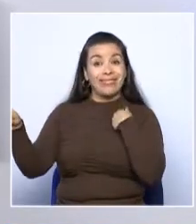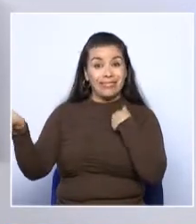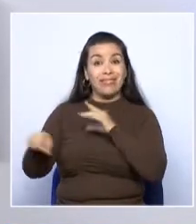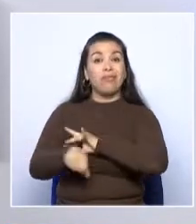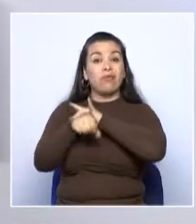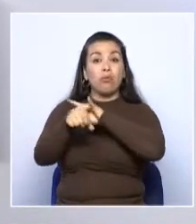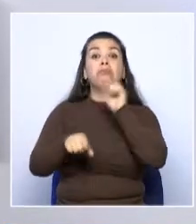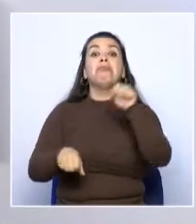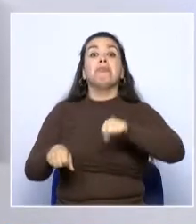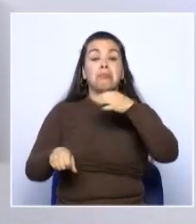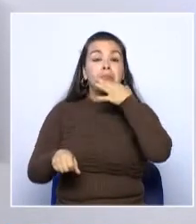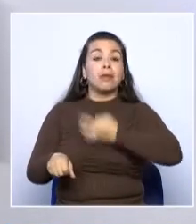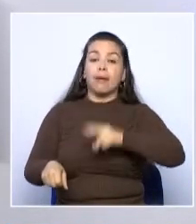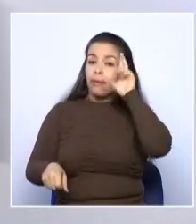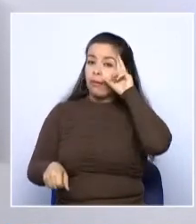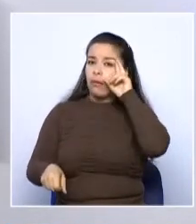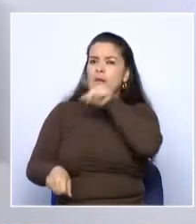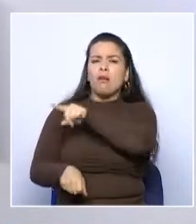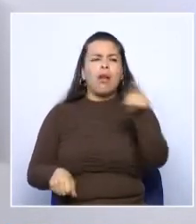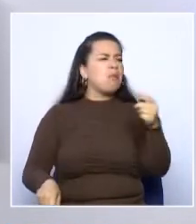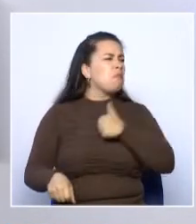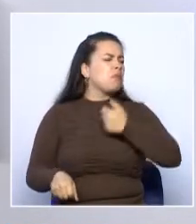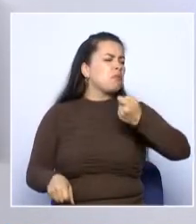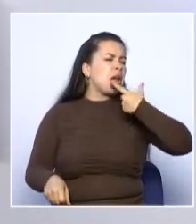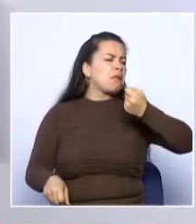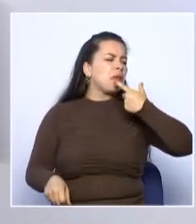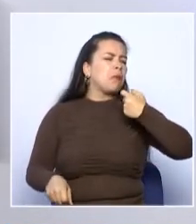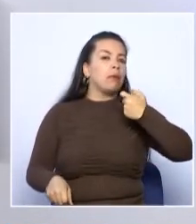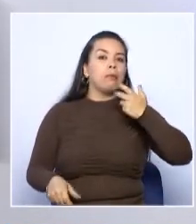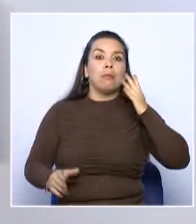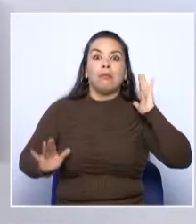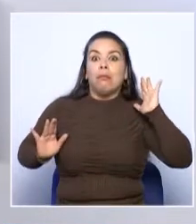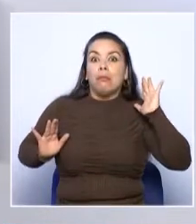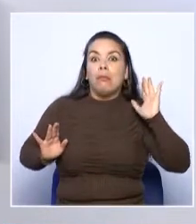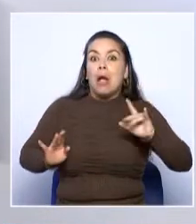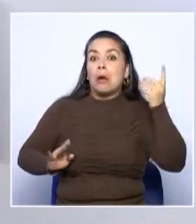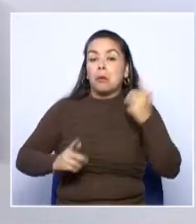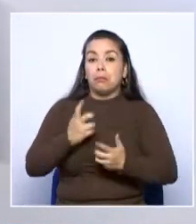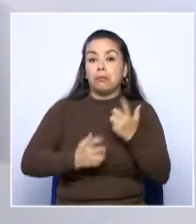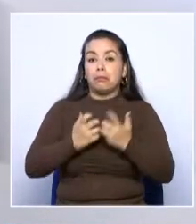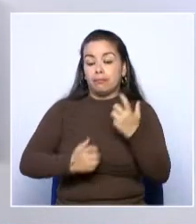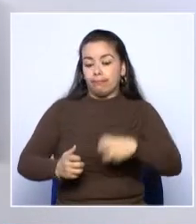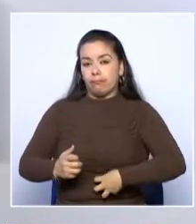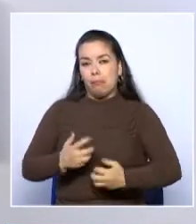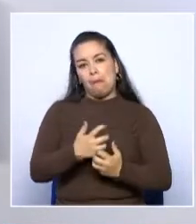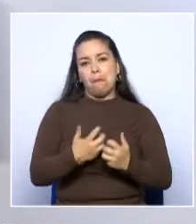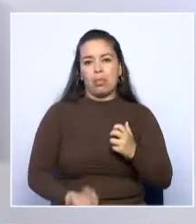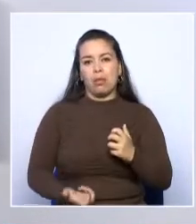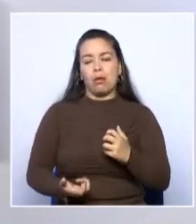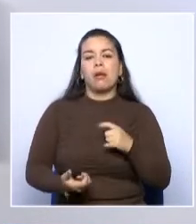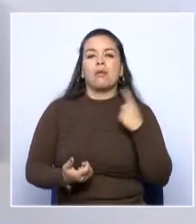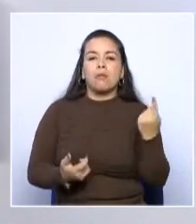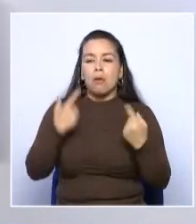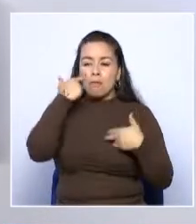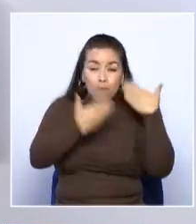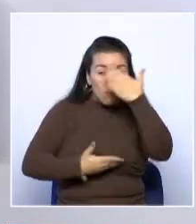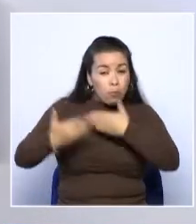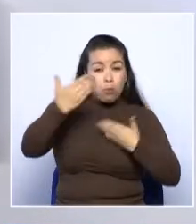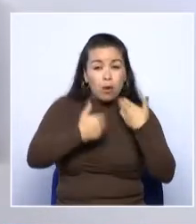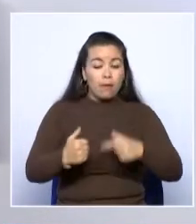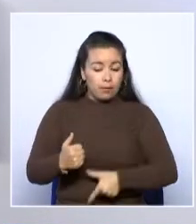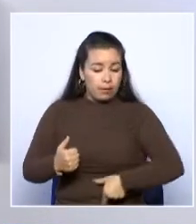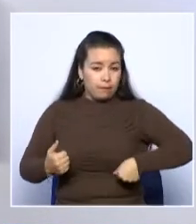Las personas hacen múltiples tratamientos y realmente lo que pueden tener es una disfunción en la vesícula biliar, porque hay pruebas funcionales de la vesícula